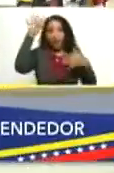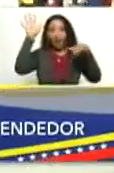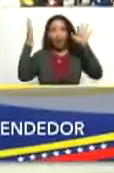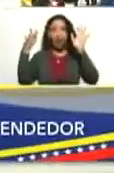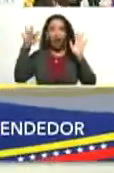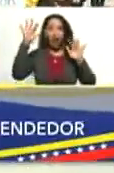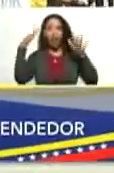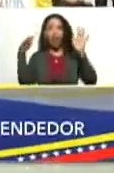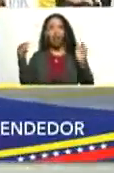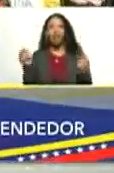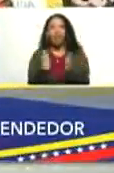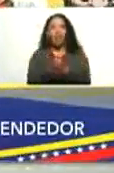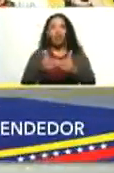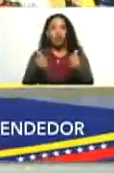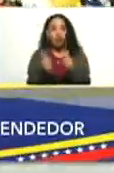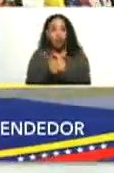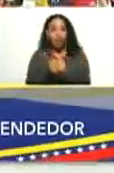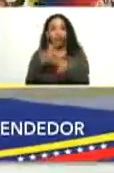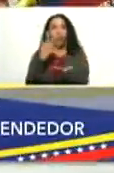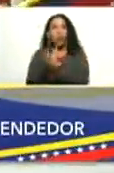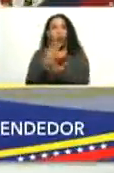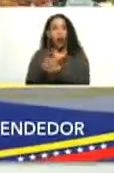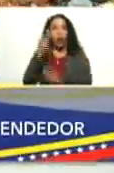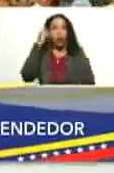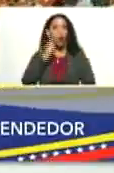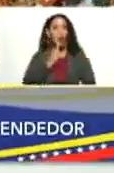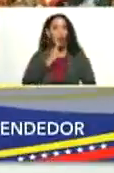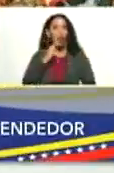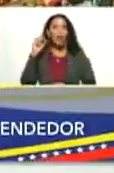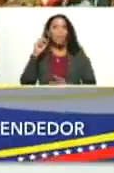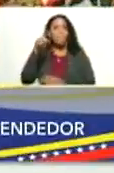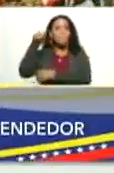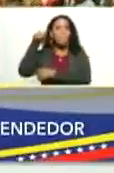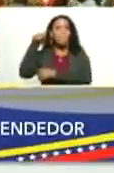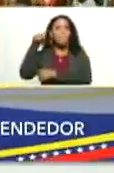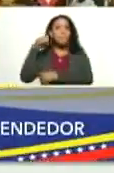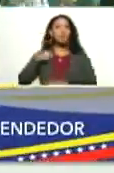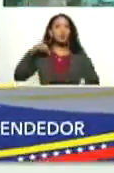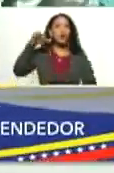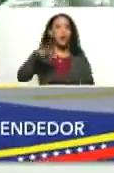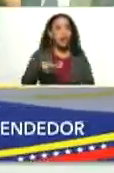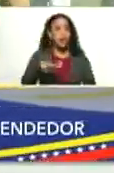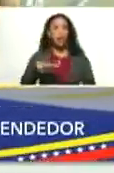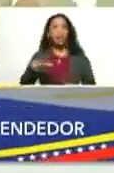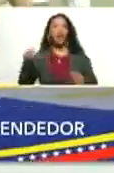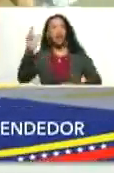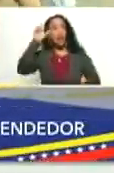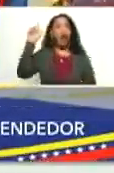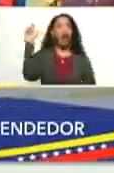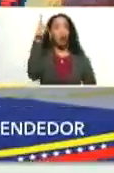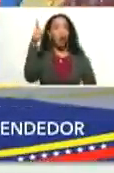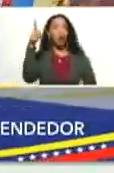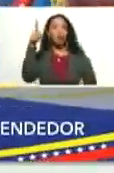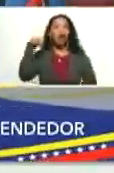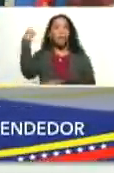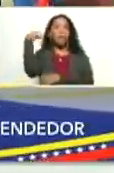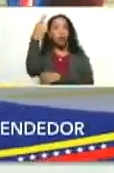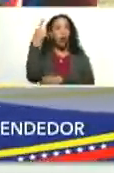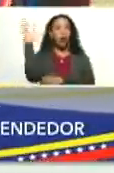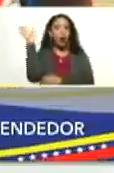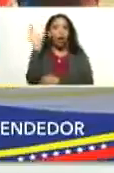de Anzoátegui, de Monagas, de Bolívar, de Portuguesa, del Guárico, de Apure, de Caracas, de